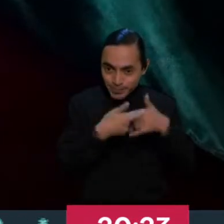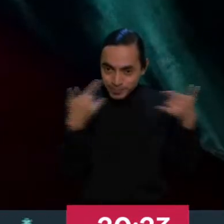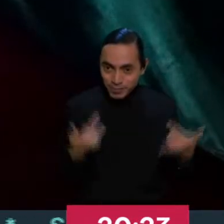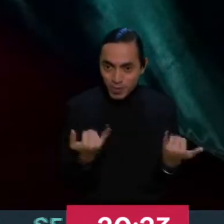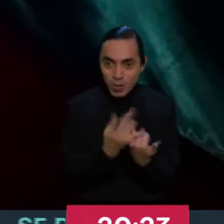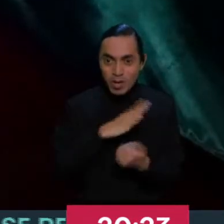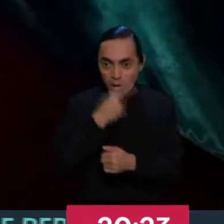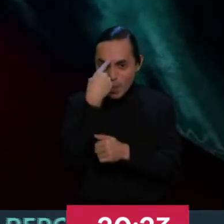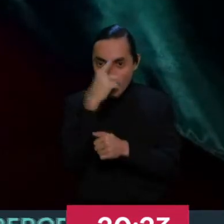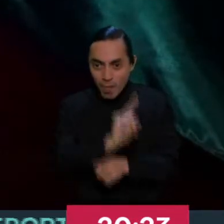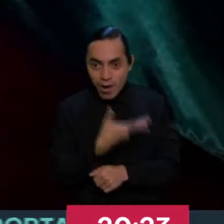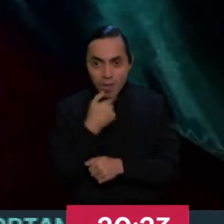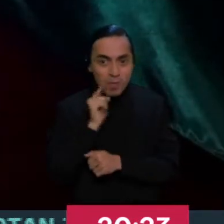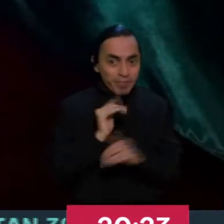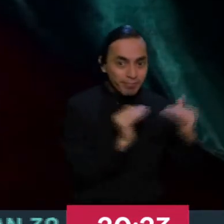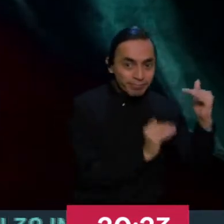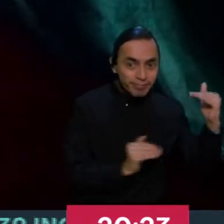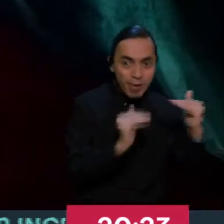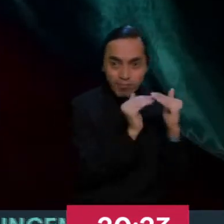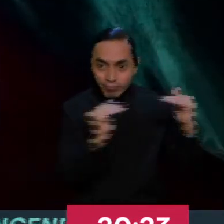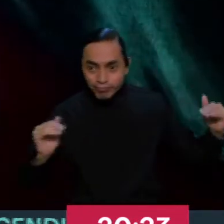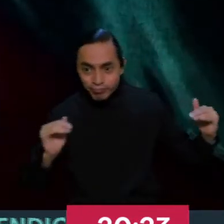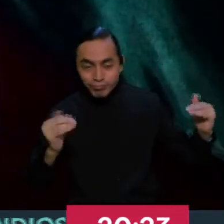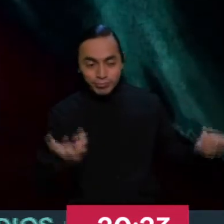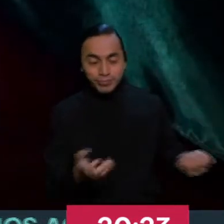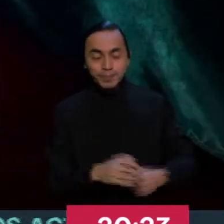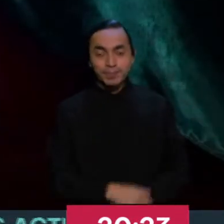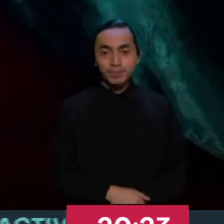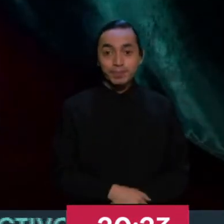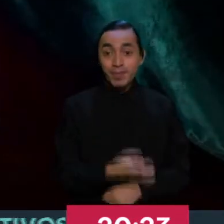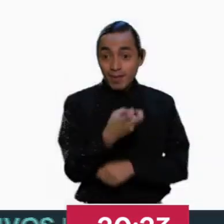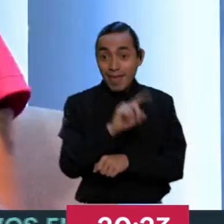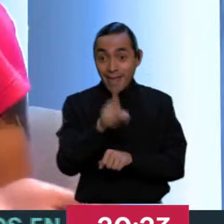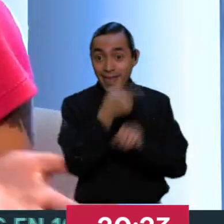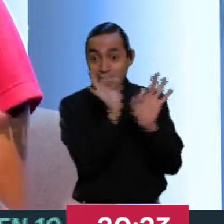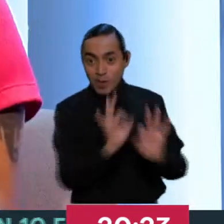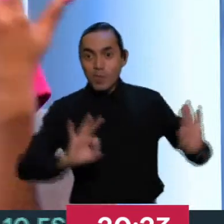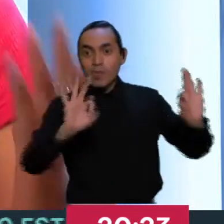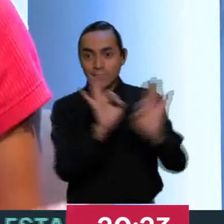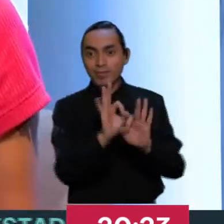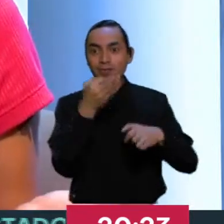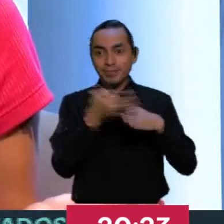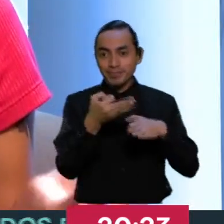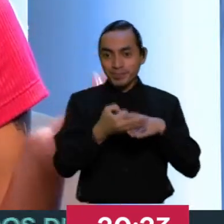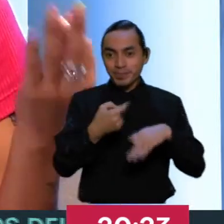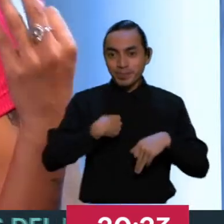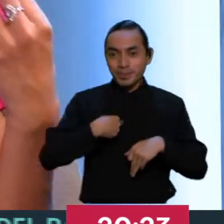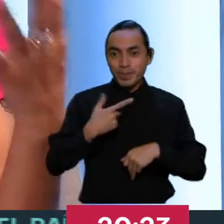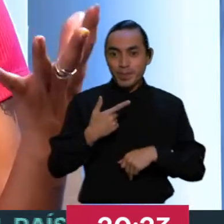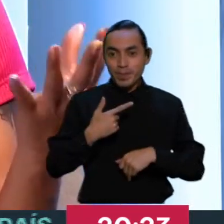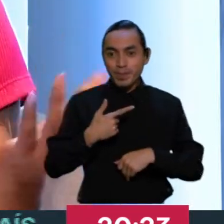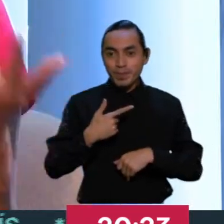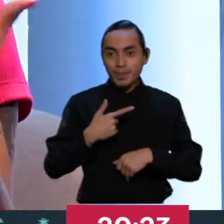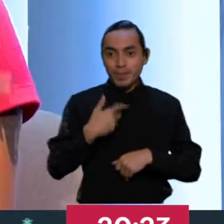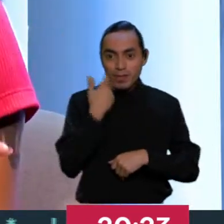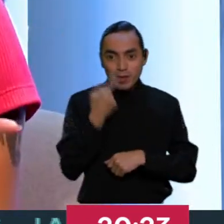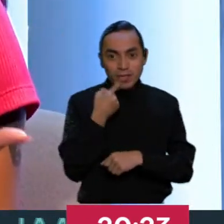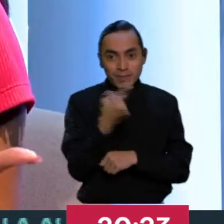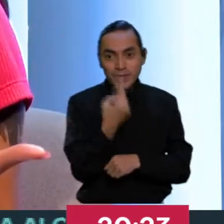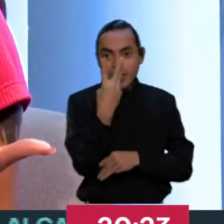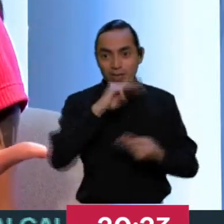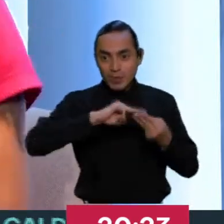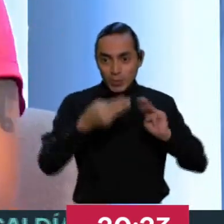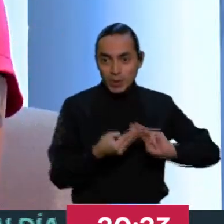por la paridad de género y las cuotas de género. Y es importante, me gustaría mencionarlo por tres motivos.